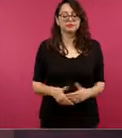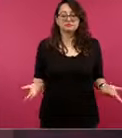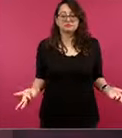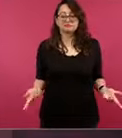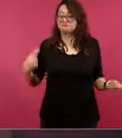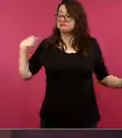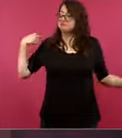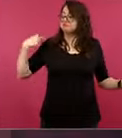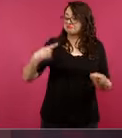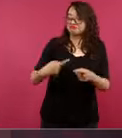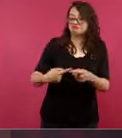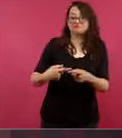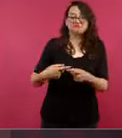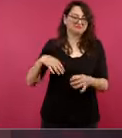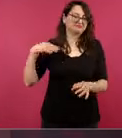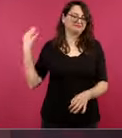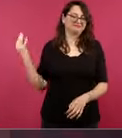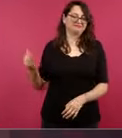fórmula.